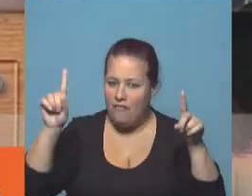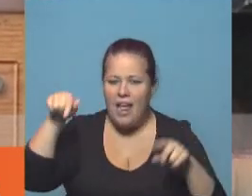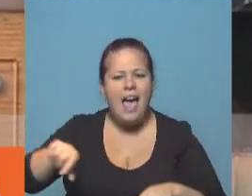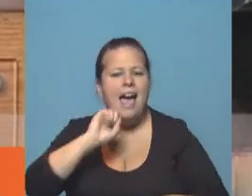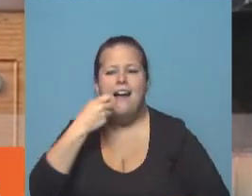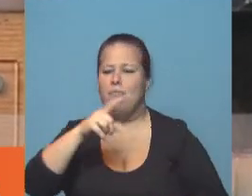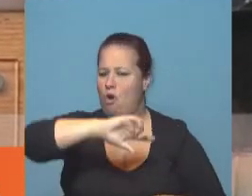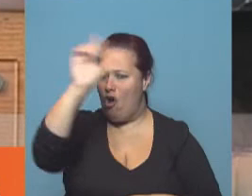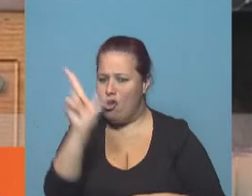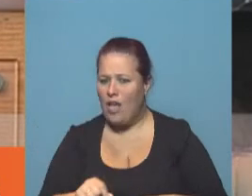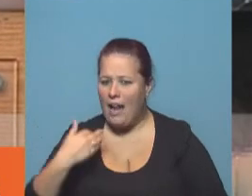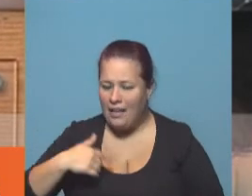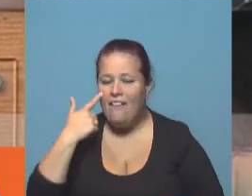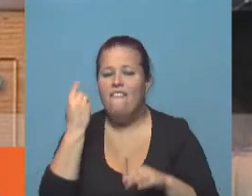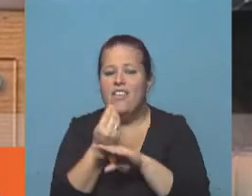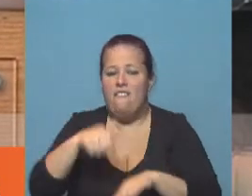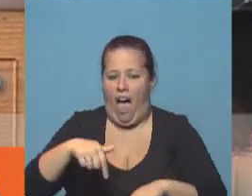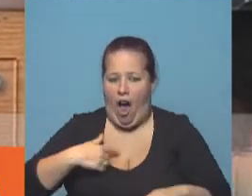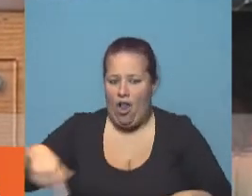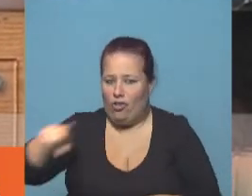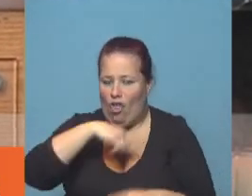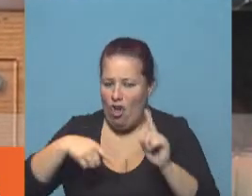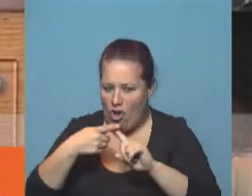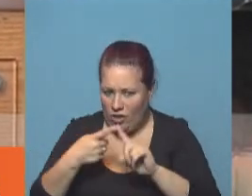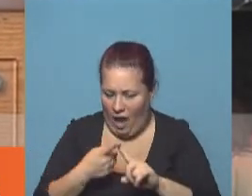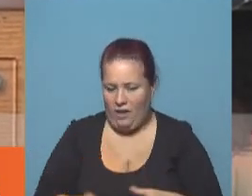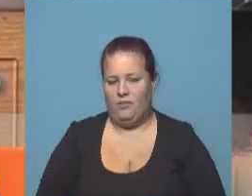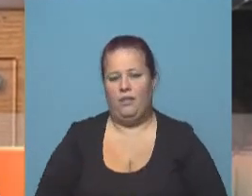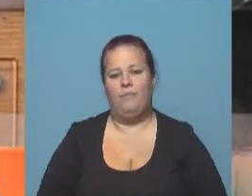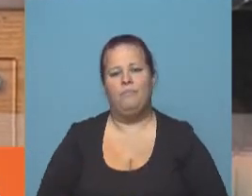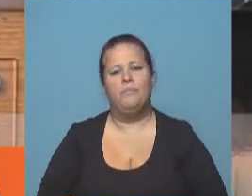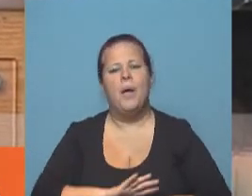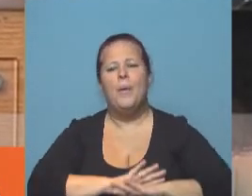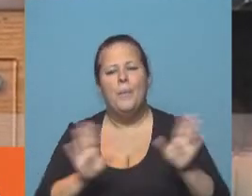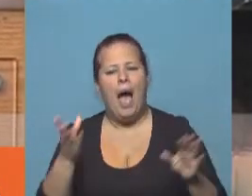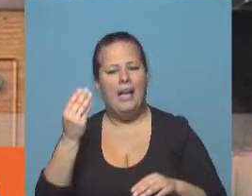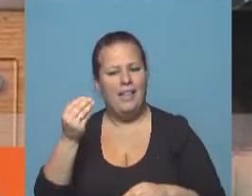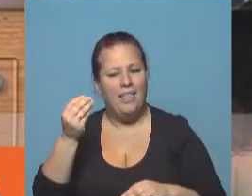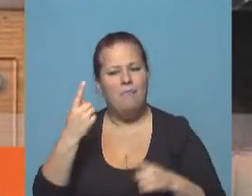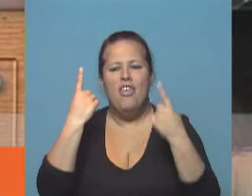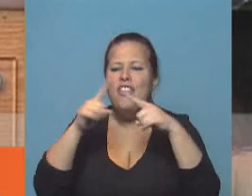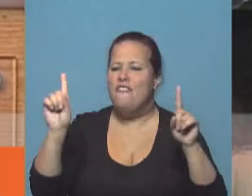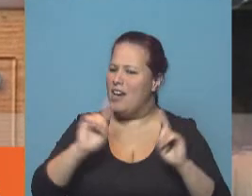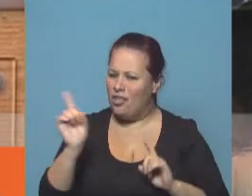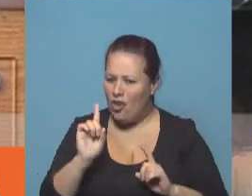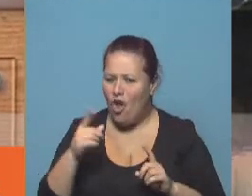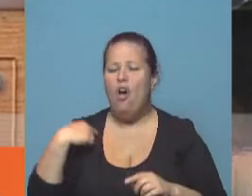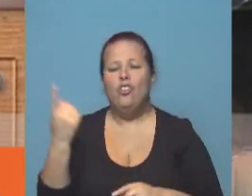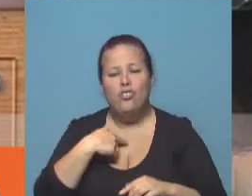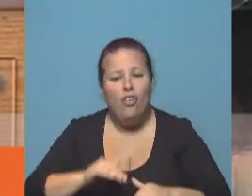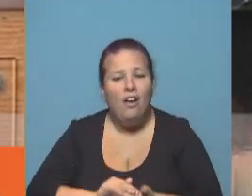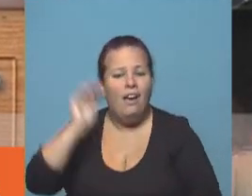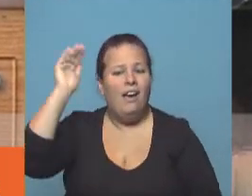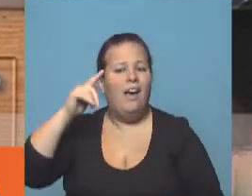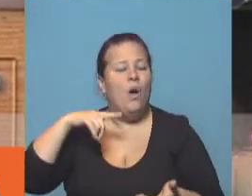hermosa Argentina en la cual convivimos. No tengamos miedo a lo distinto, ya que todos nos criamos en